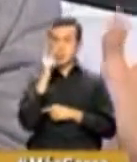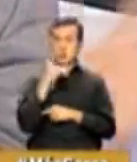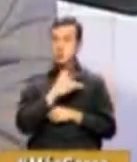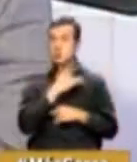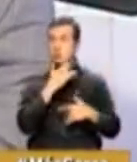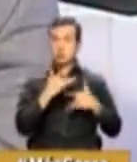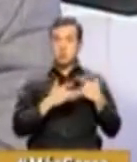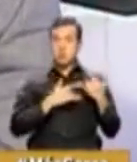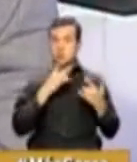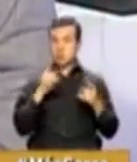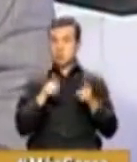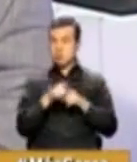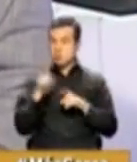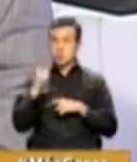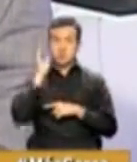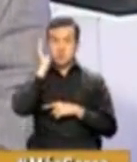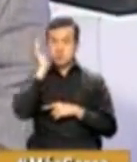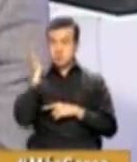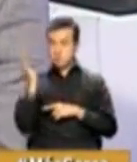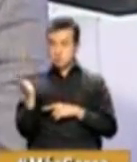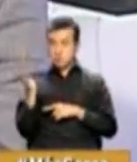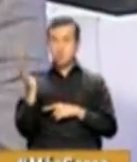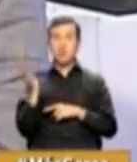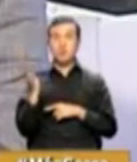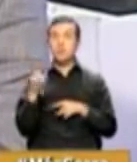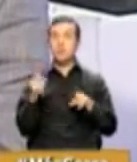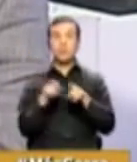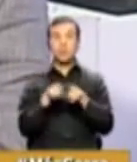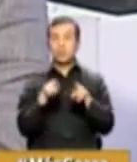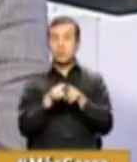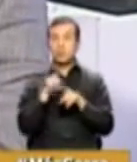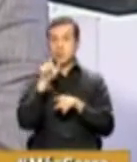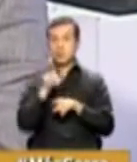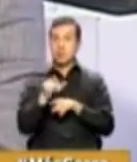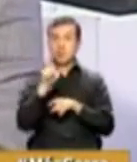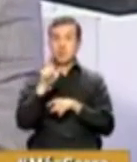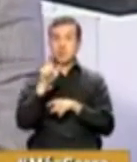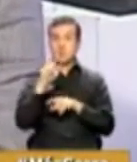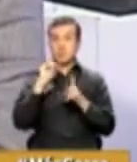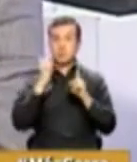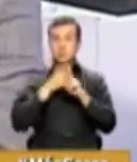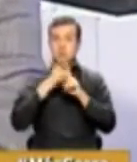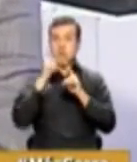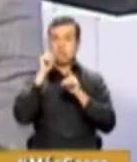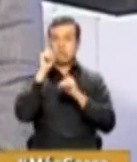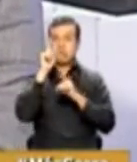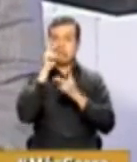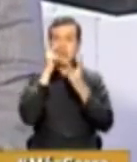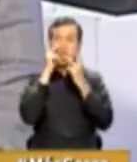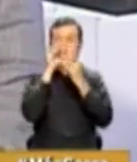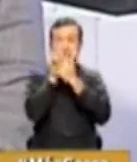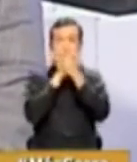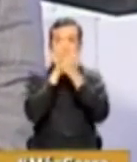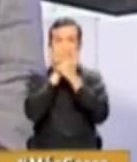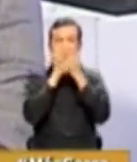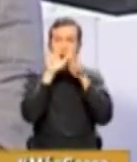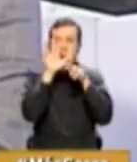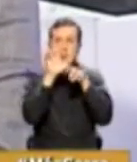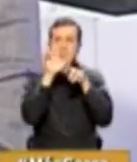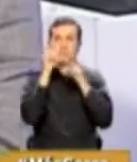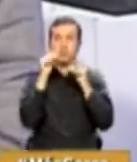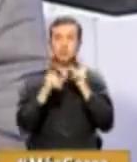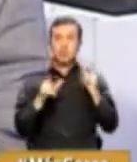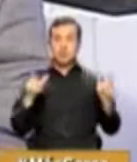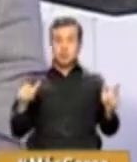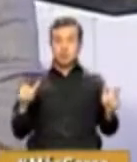síntomas que presentó la señora? Son los clásicos que presenta un paciente con catarata. Primero, visión borrosa. Segundo, muchos pacientes